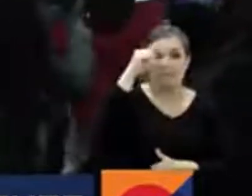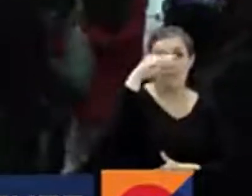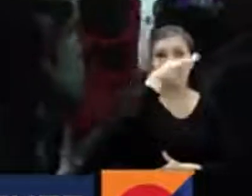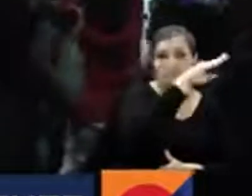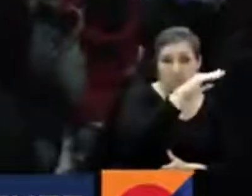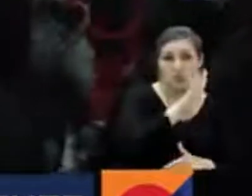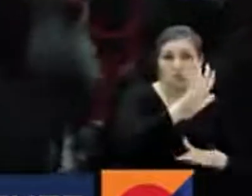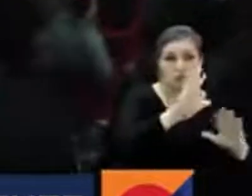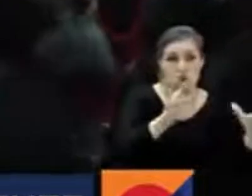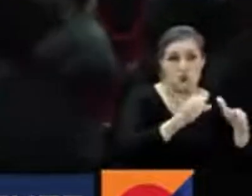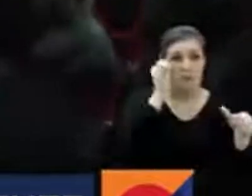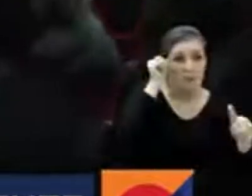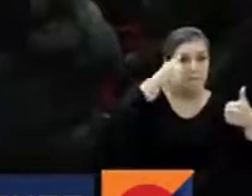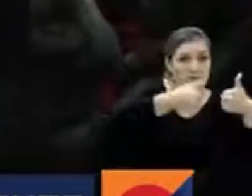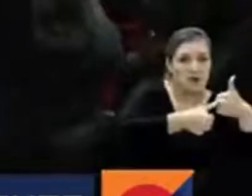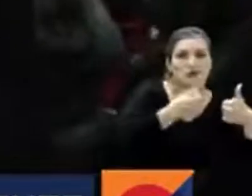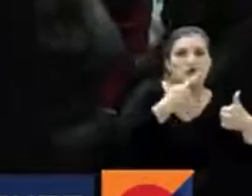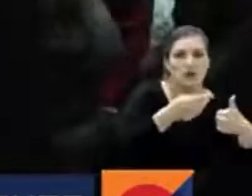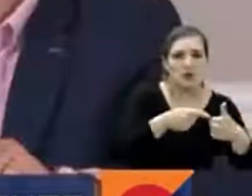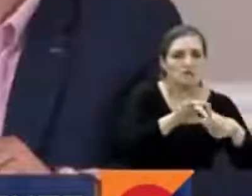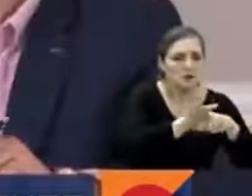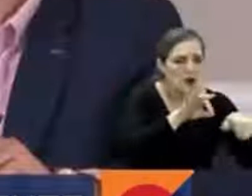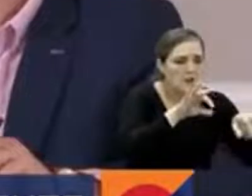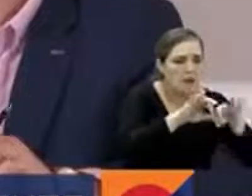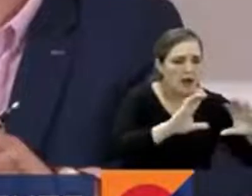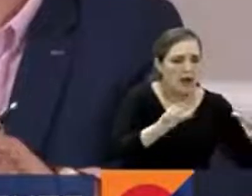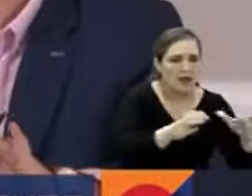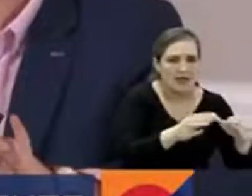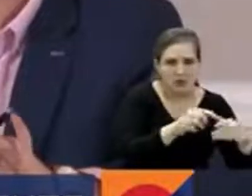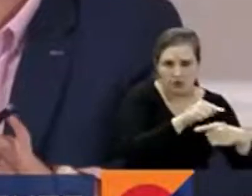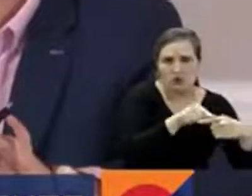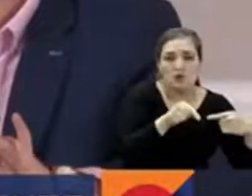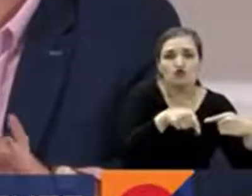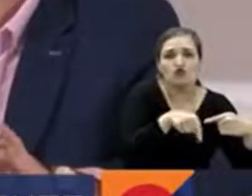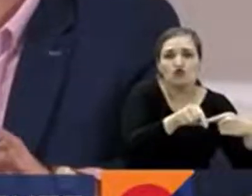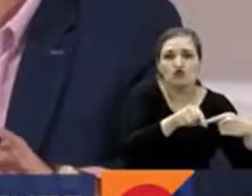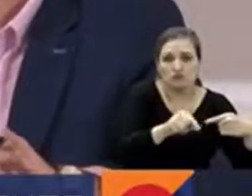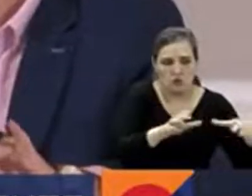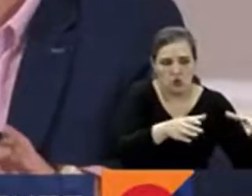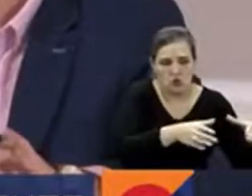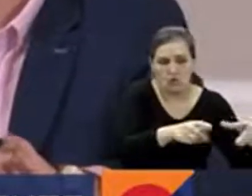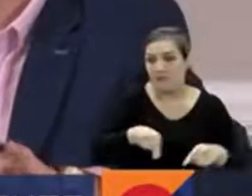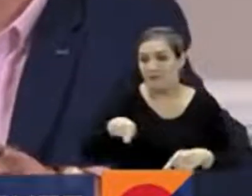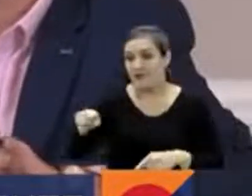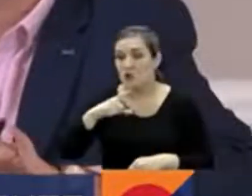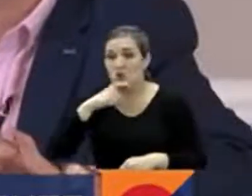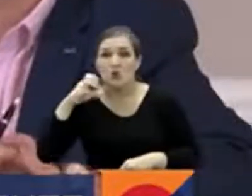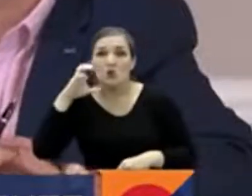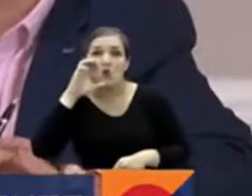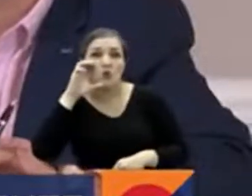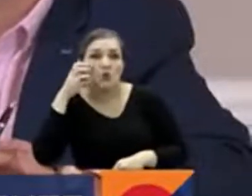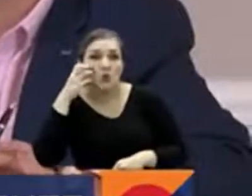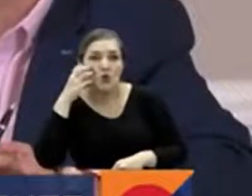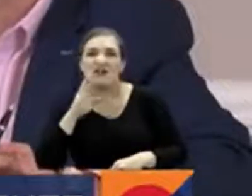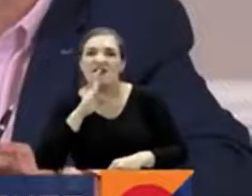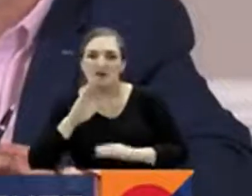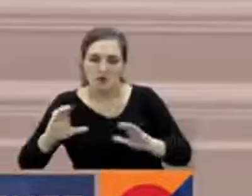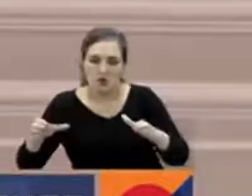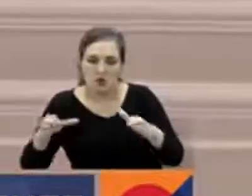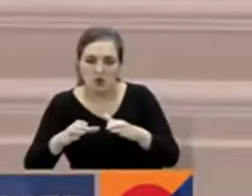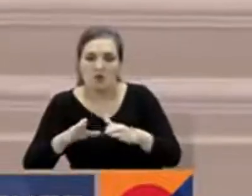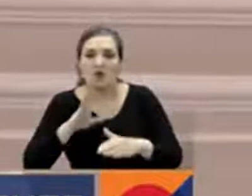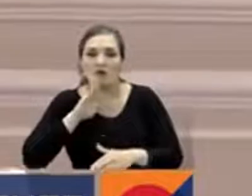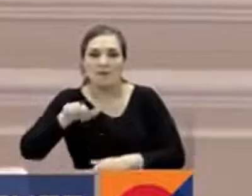semana se definirá el equipo que realizará el empalme. Desde el gobierno saliente, el equipo será liderado por José Manuel Restrepo,